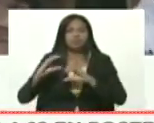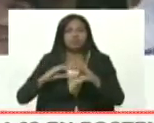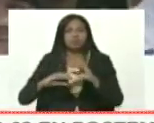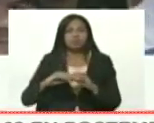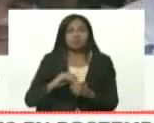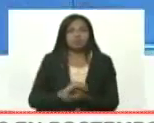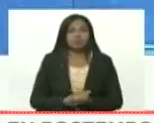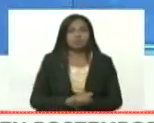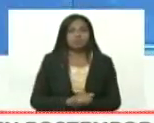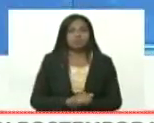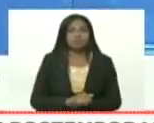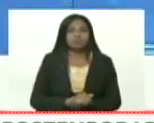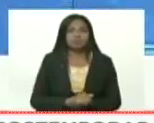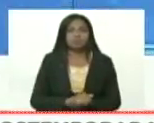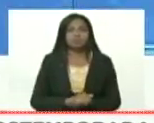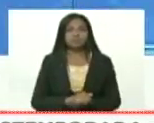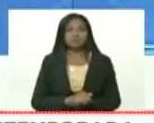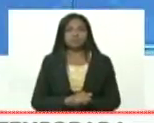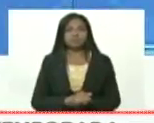Gloria.